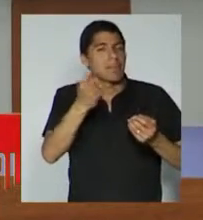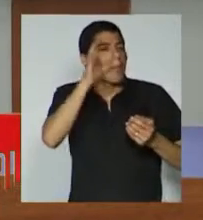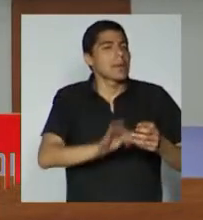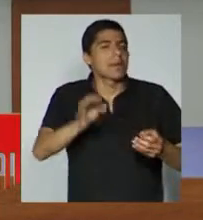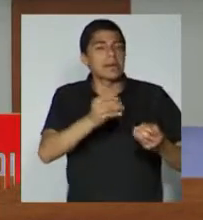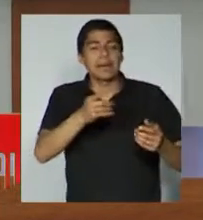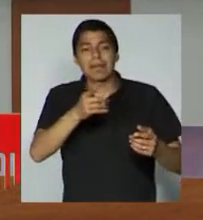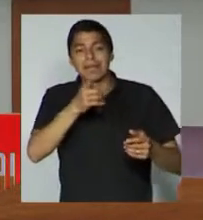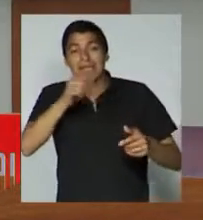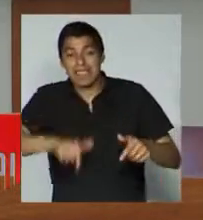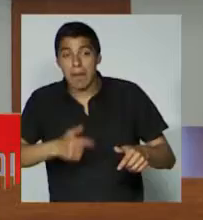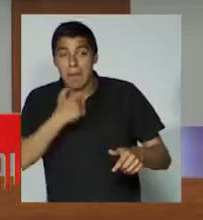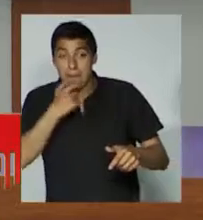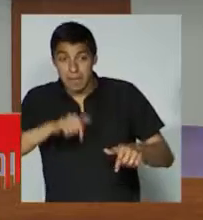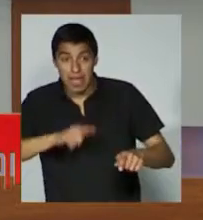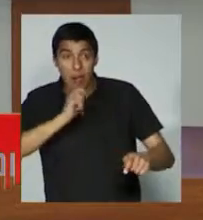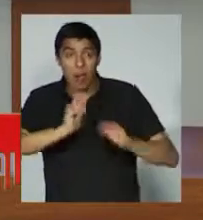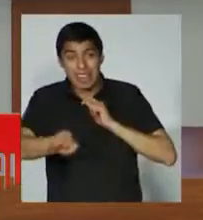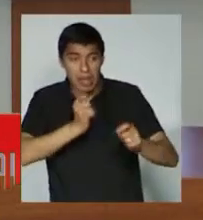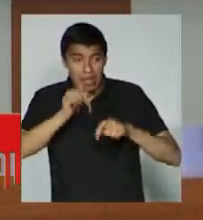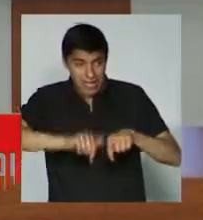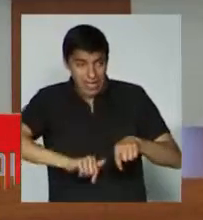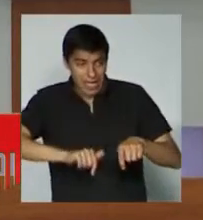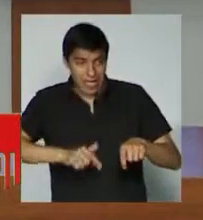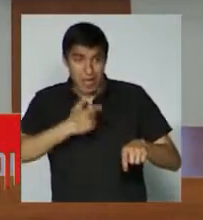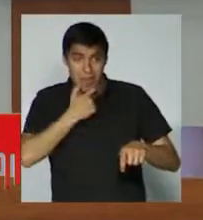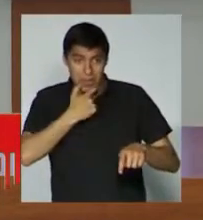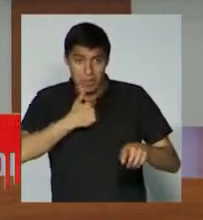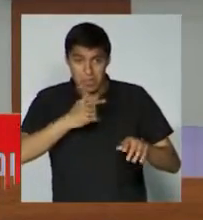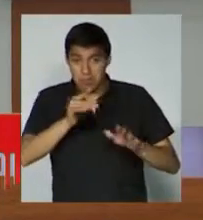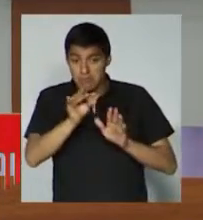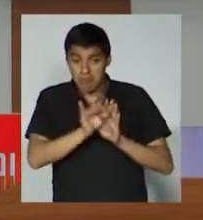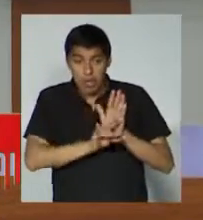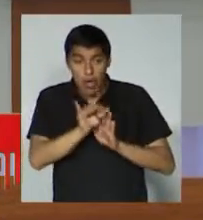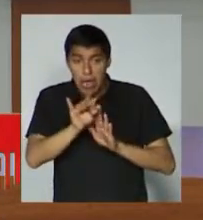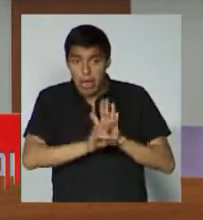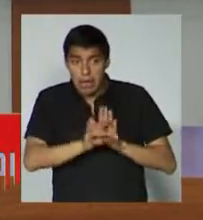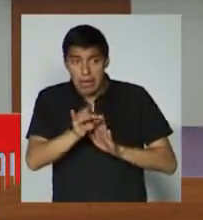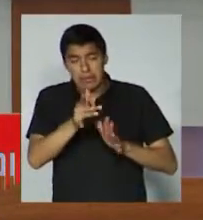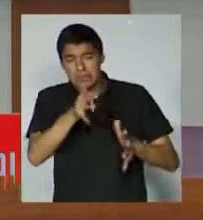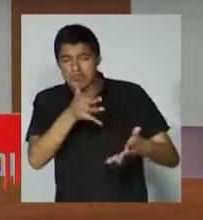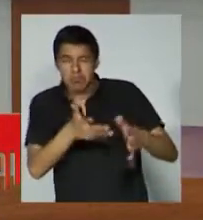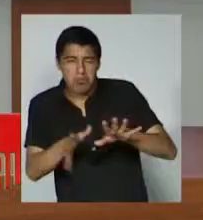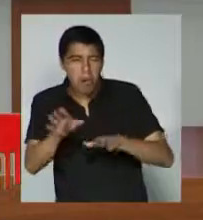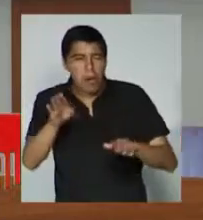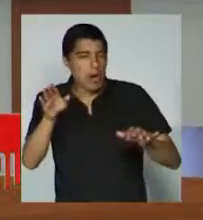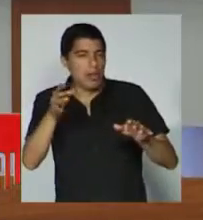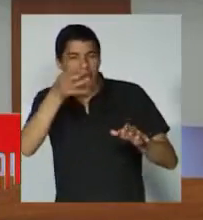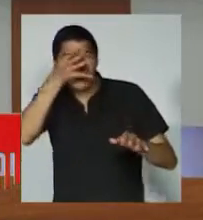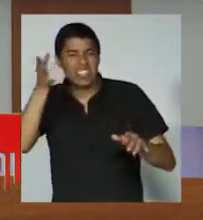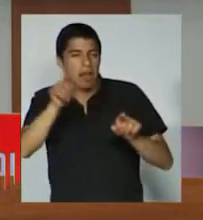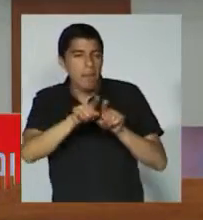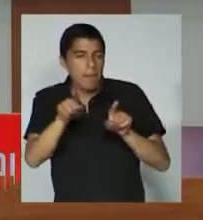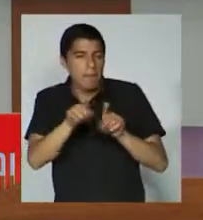en Mendoza, los encuestadores de Mendoza tenían el resultado más o menos que iba a salir. Salieron, por ejemplo, nosotros teníamos